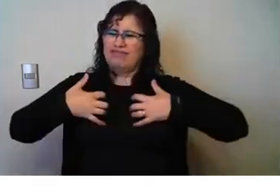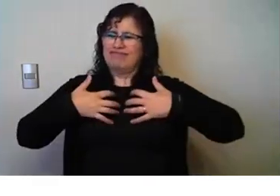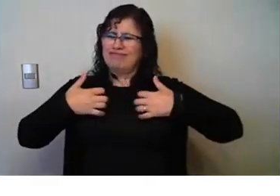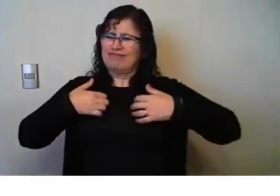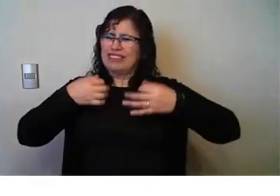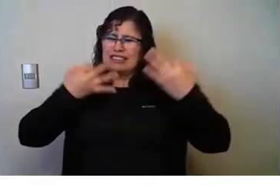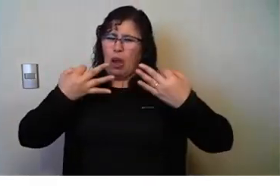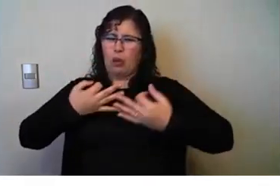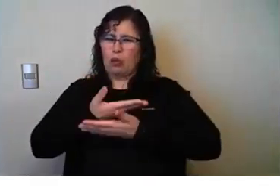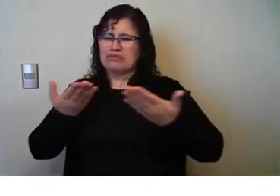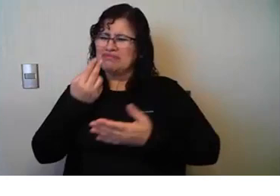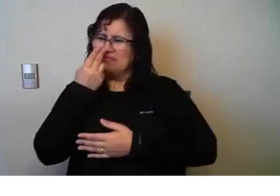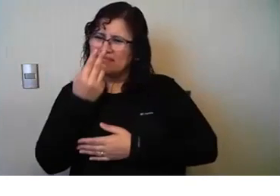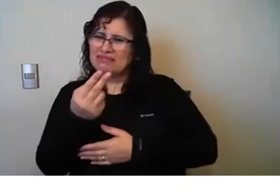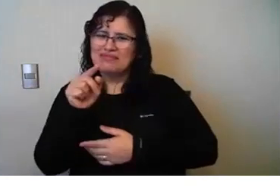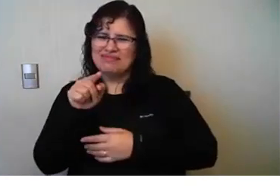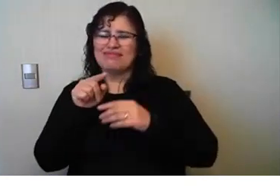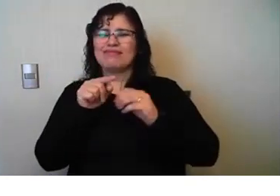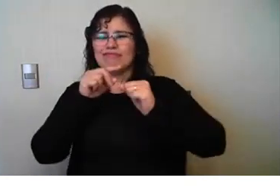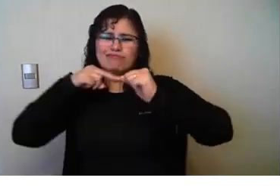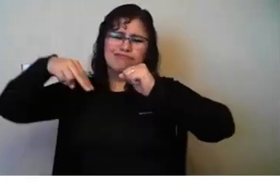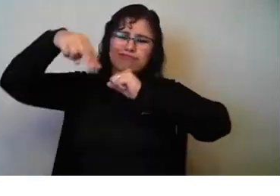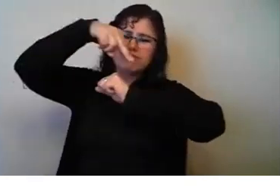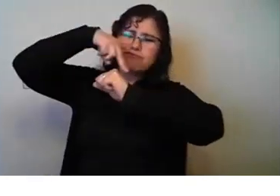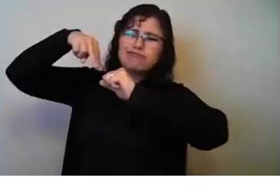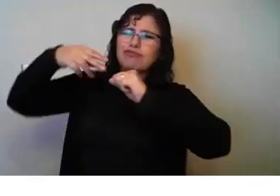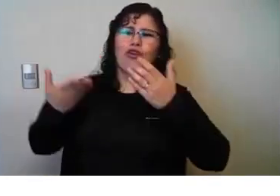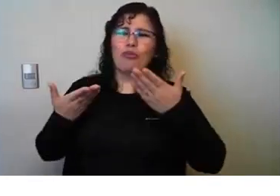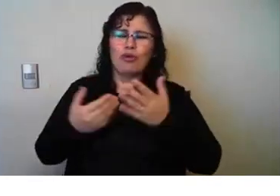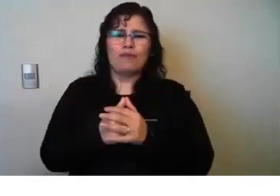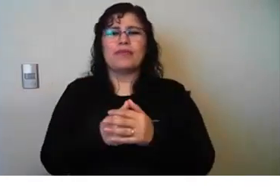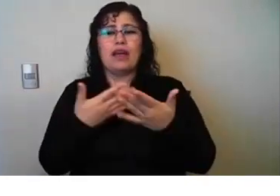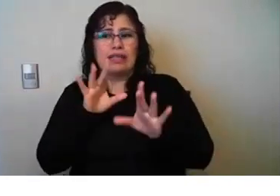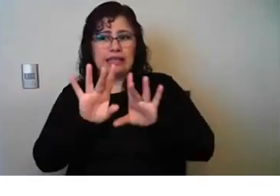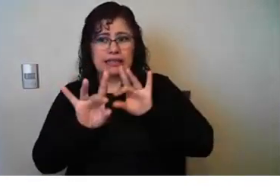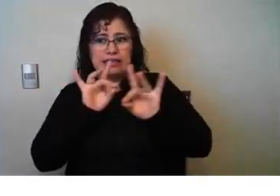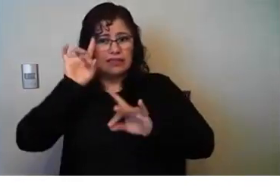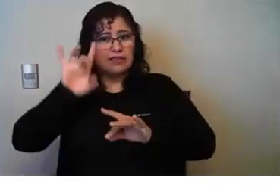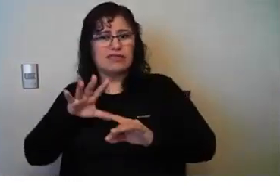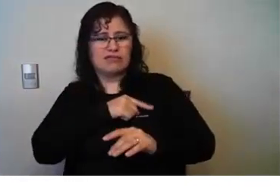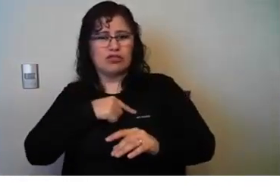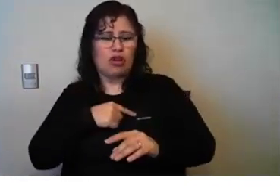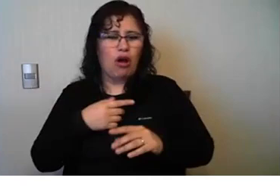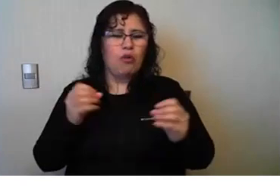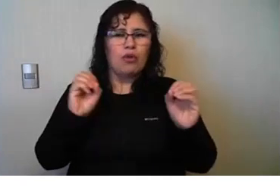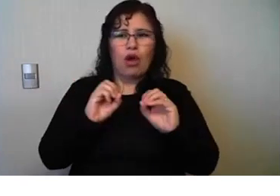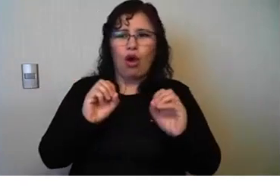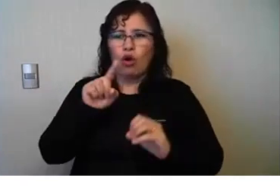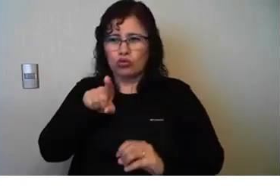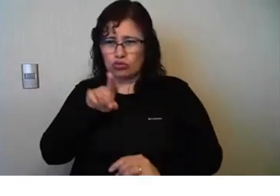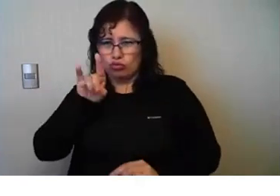anterior, principalmente para la identificación de ciertos surcos, no